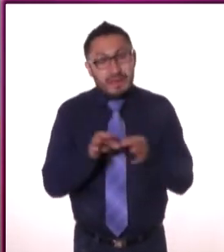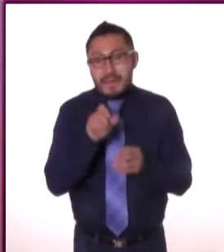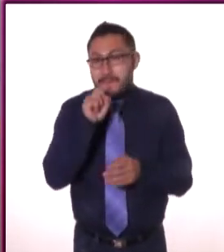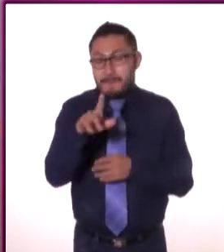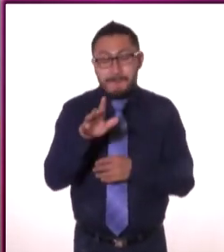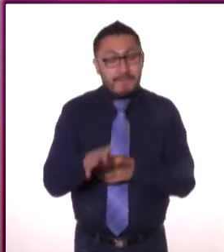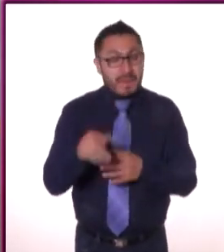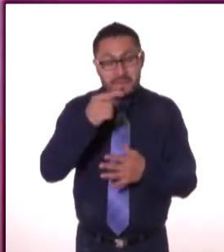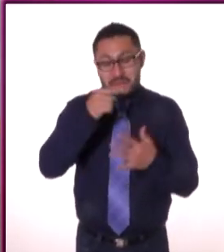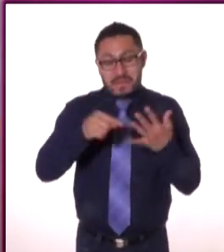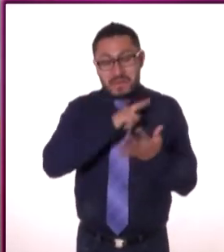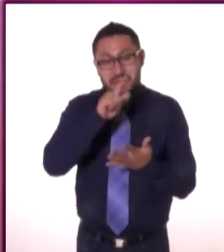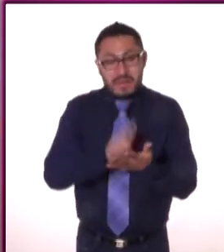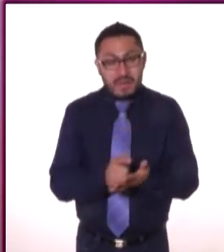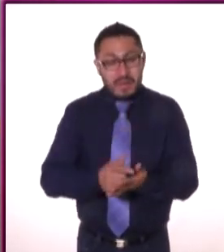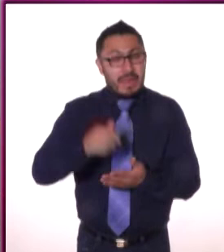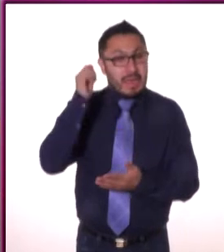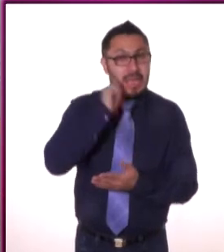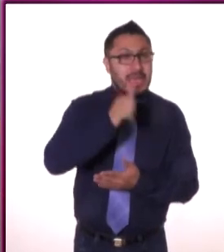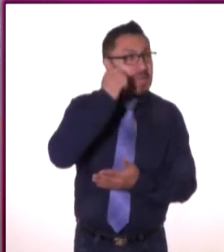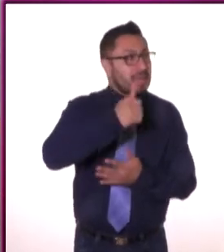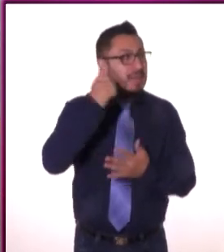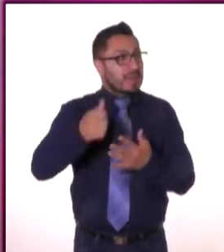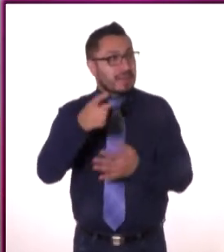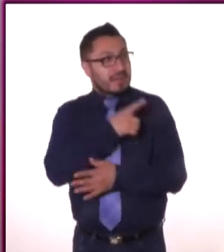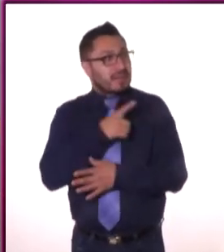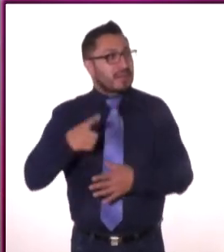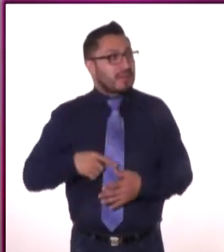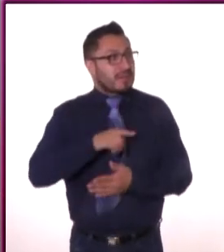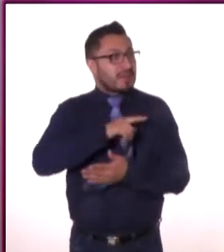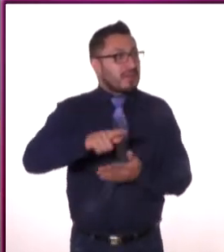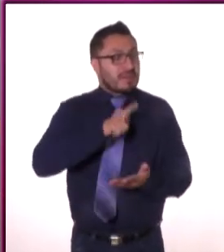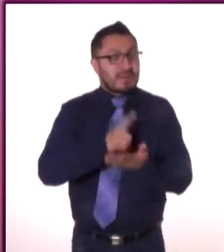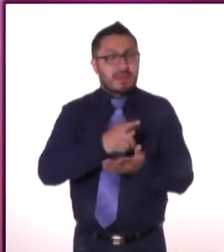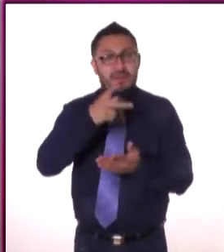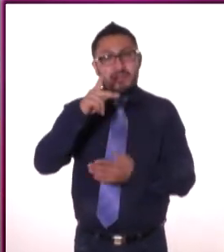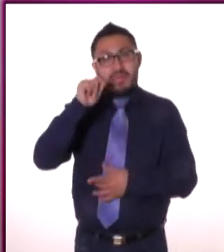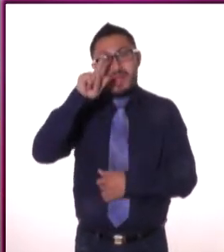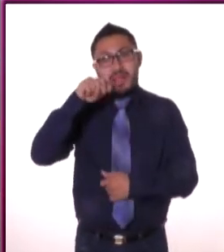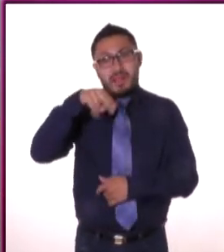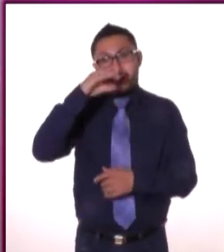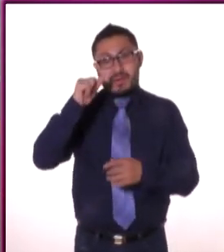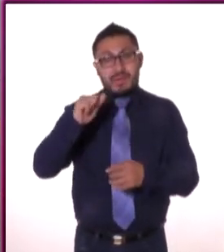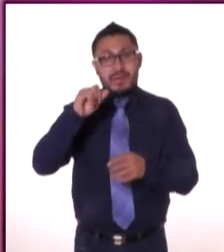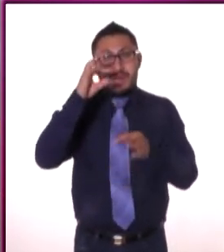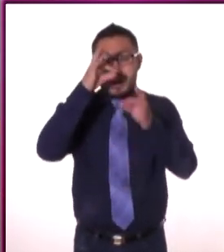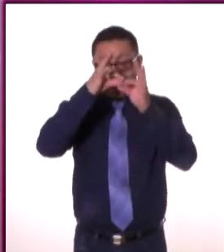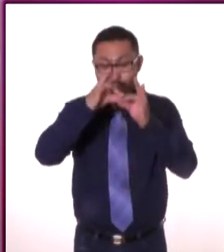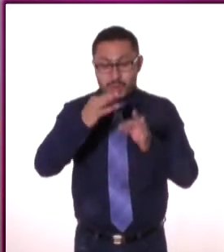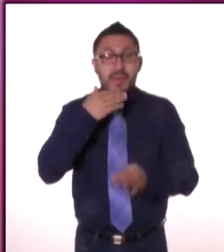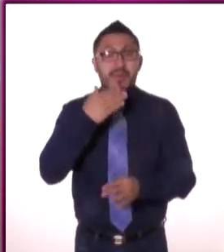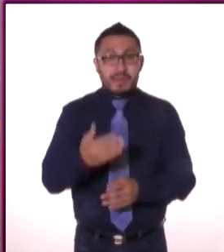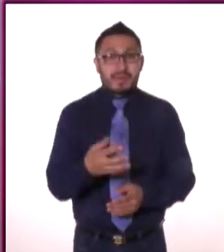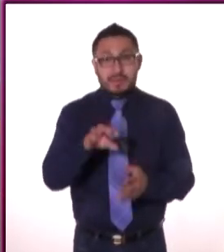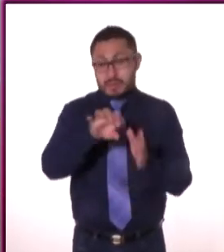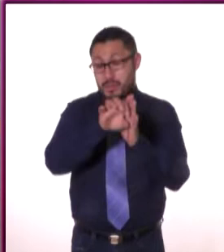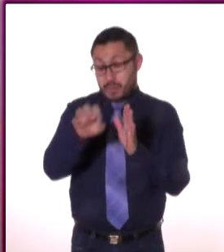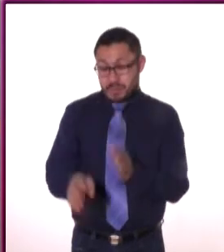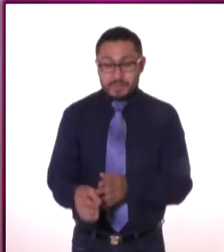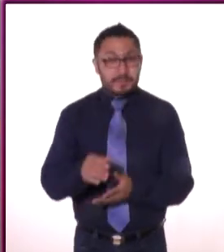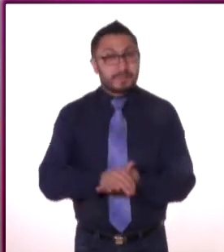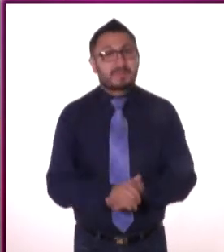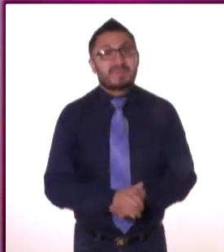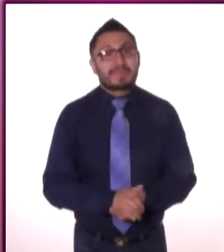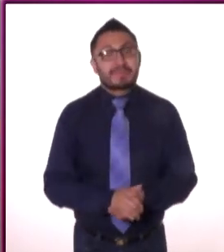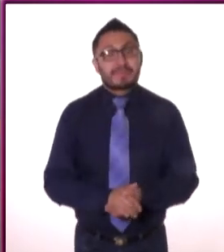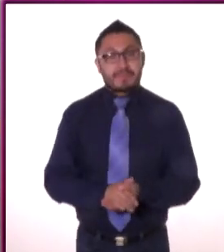se usan básicamente los mismos principios, ¿no? O sea, en cada instante debe de seguirse cumpliendo la ley de la palanca si uno va a tener equilibrio, por ejemplo.